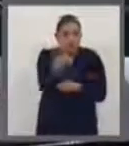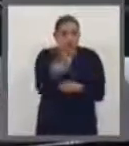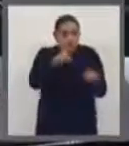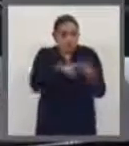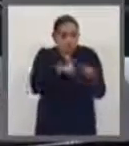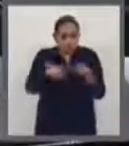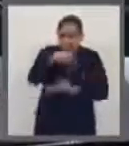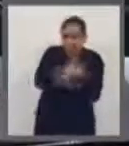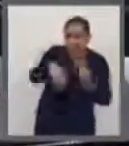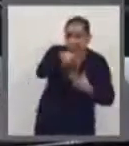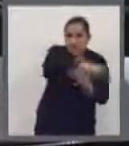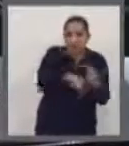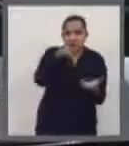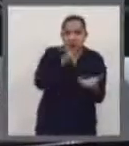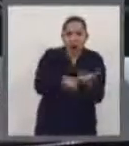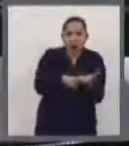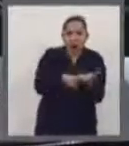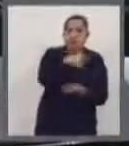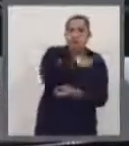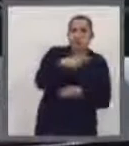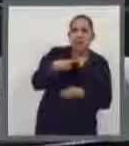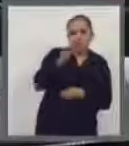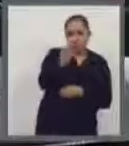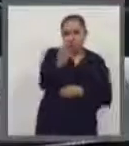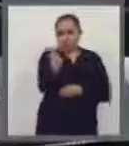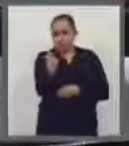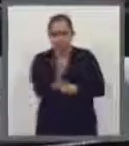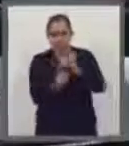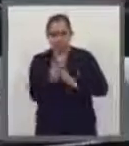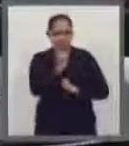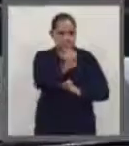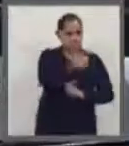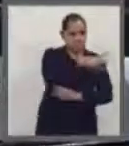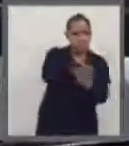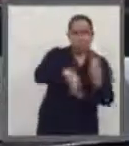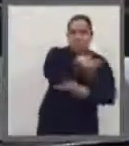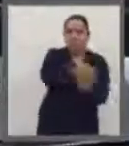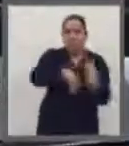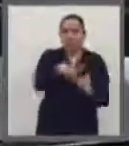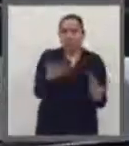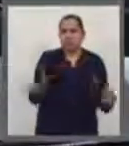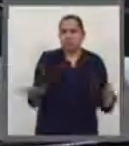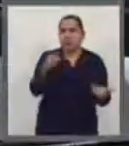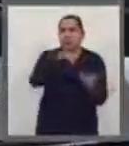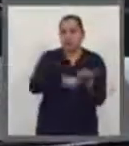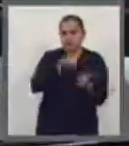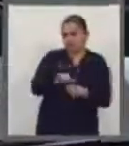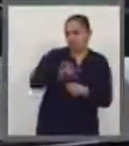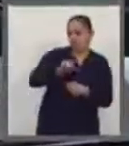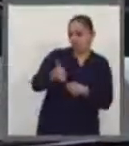tienen a la empresa endeudada y que están a su alrededor shop y lotes